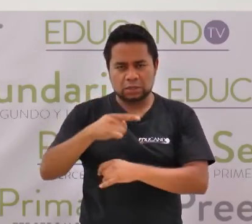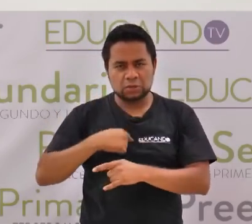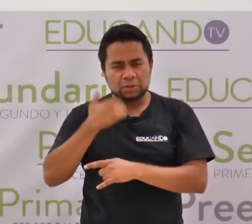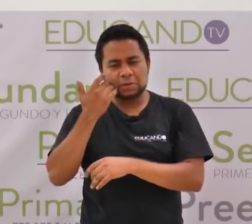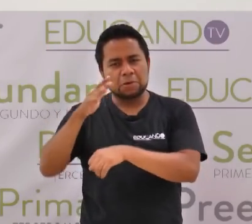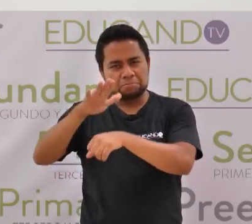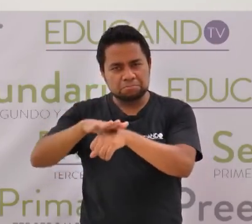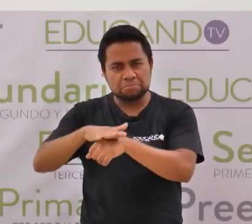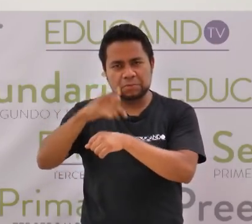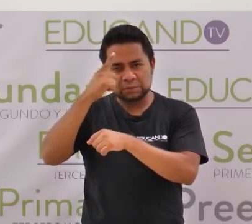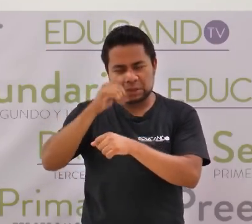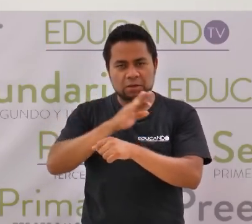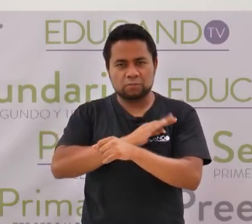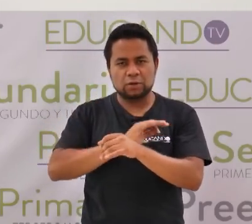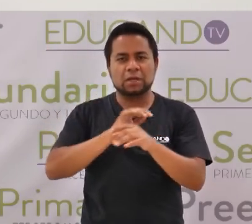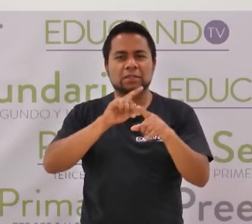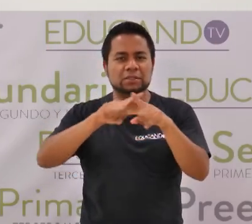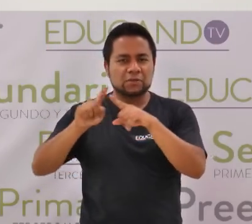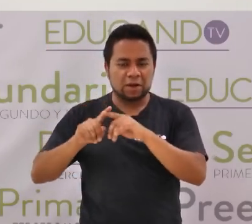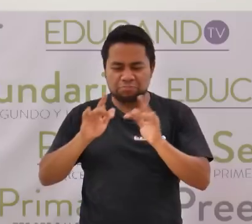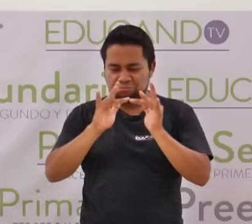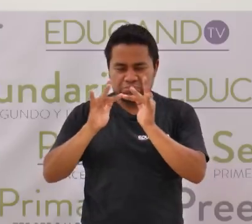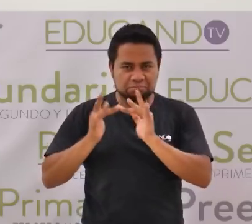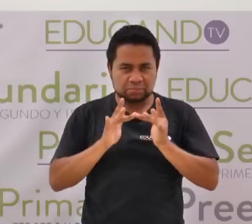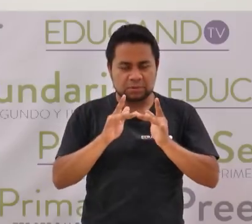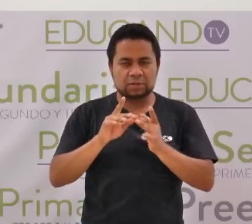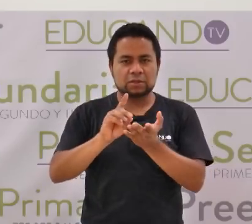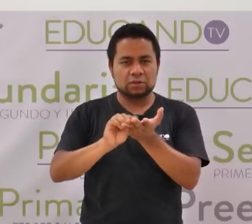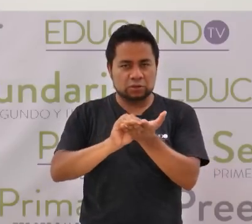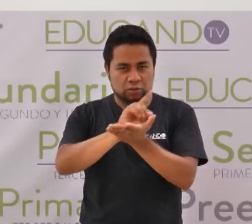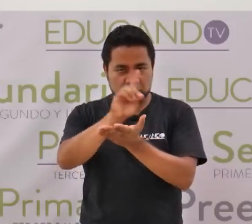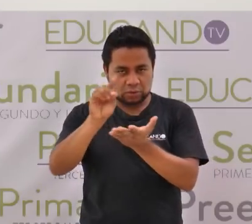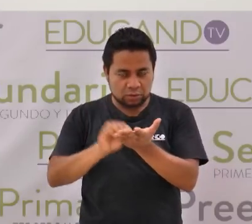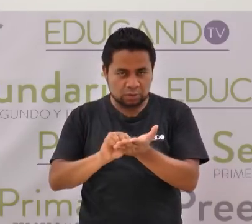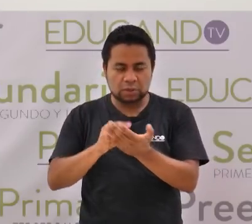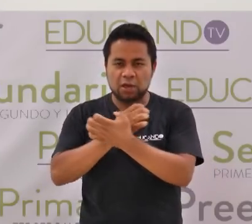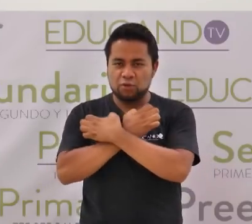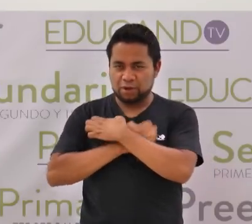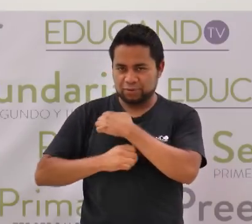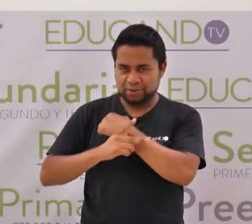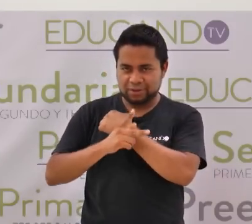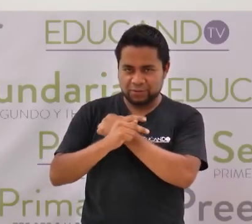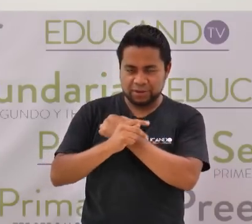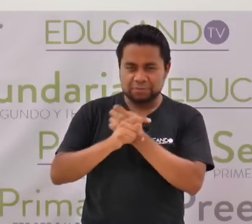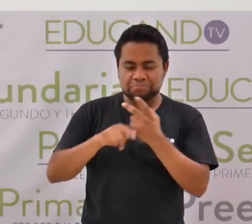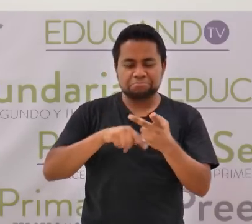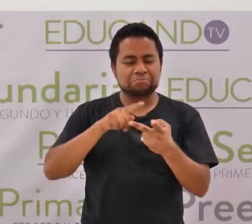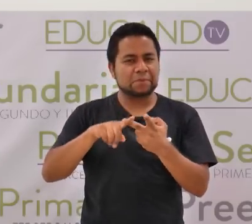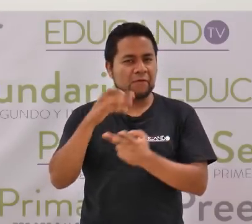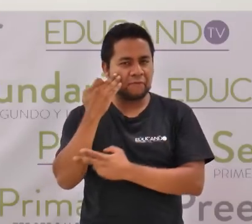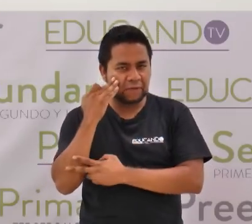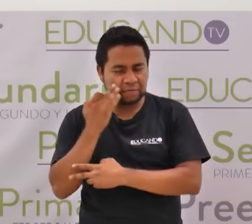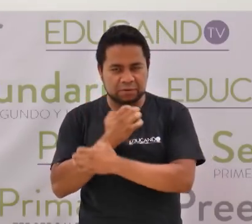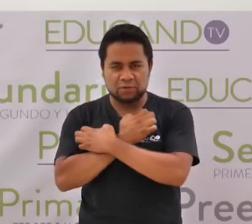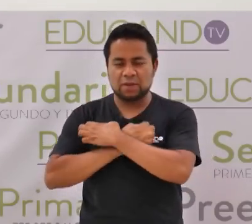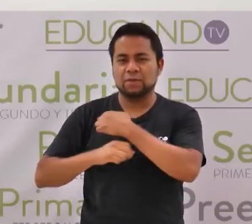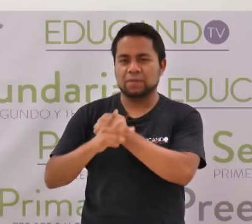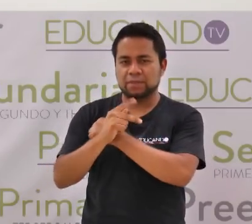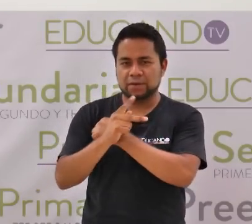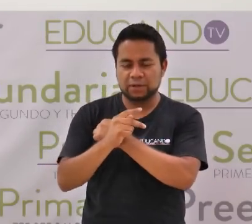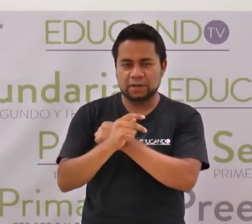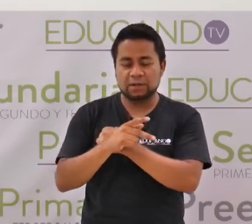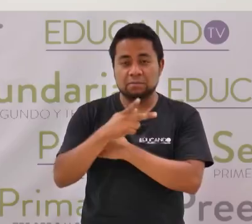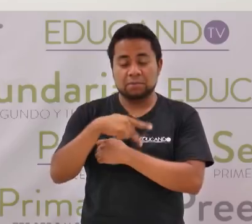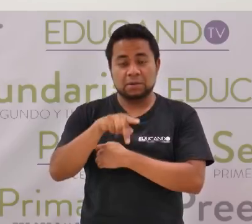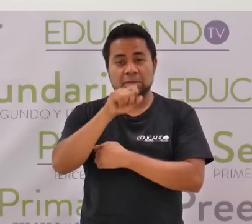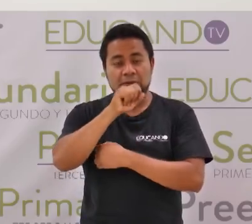todas a que nos visiten en nuestras redes sociales. En Twitter, Educando TV, en Facebook, Educando